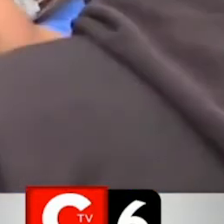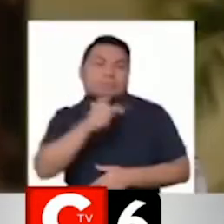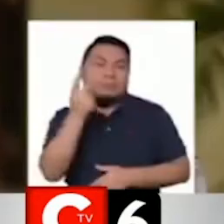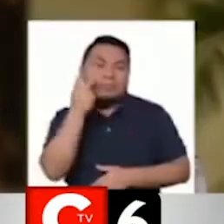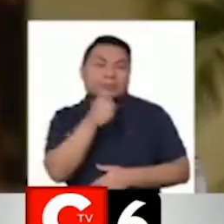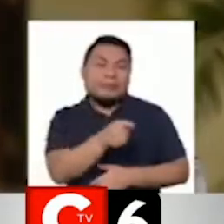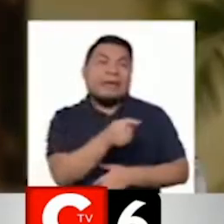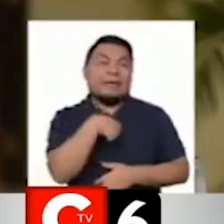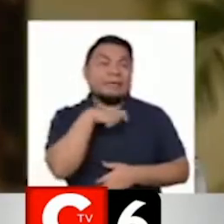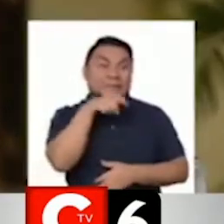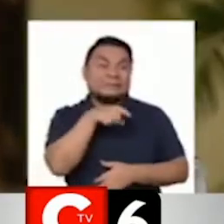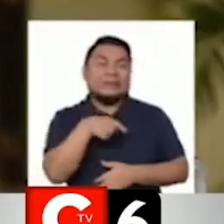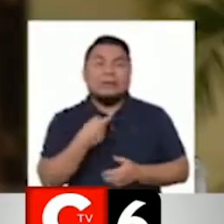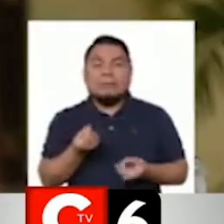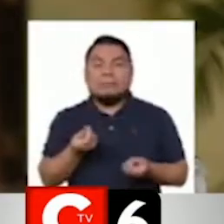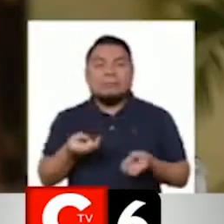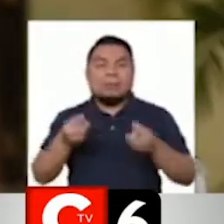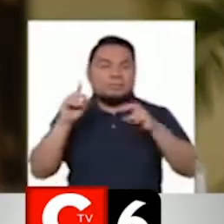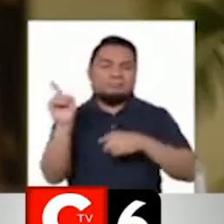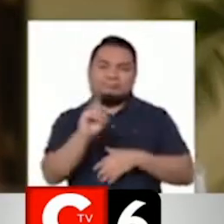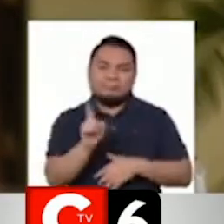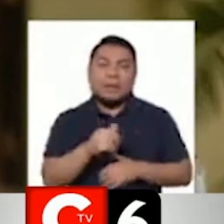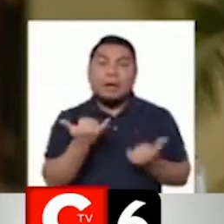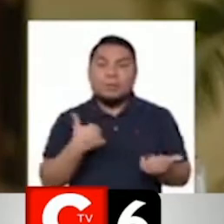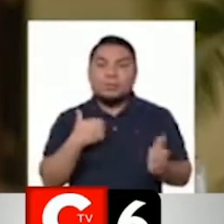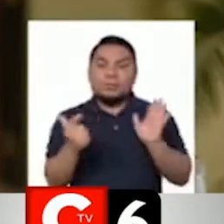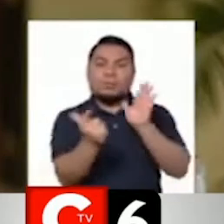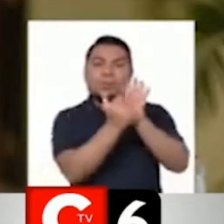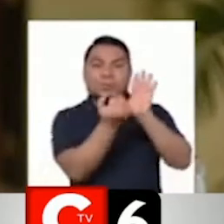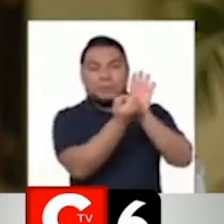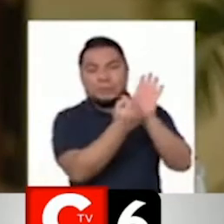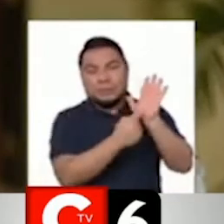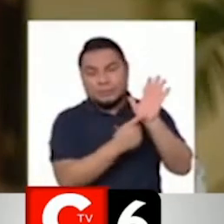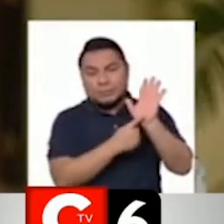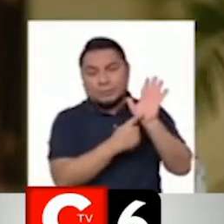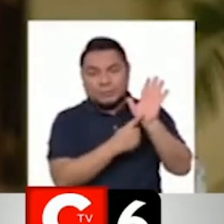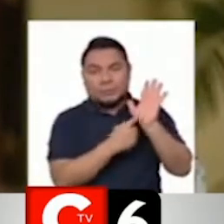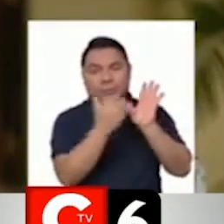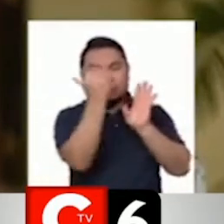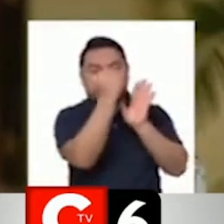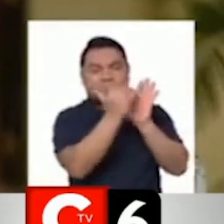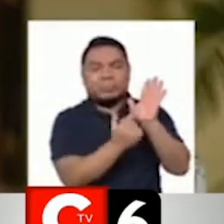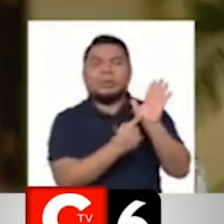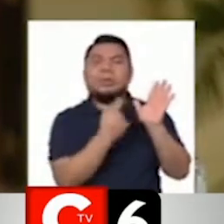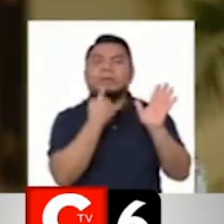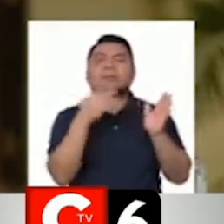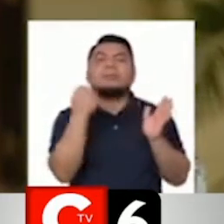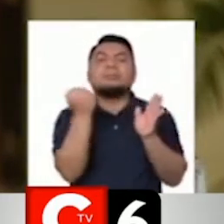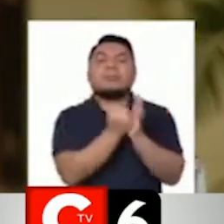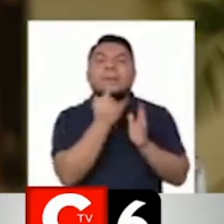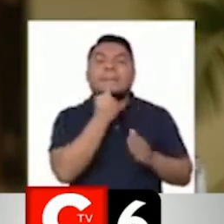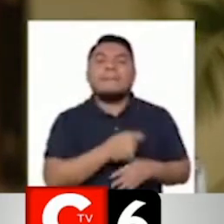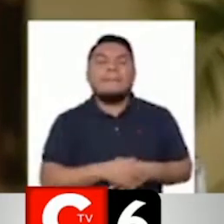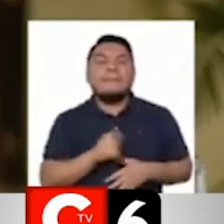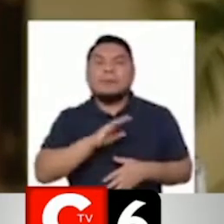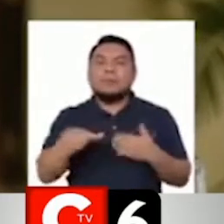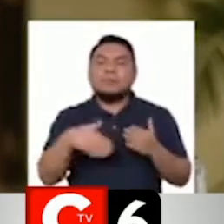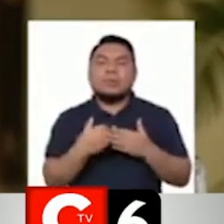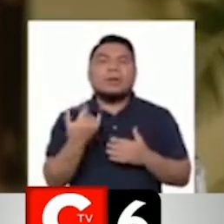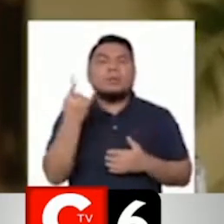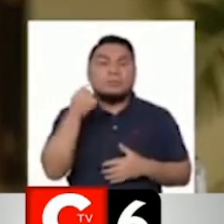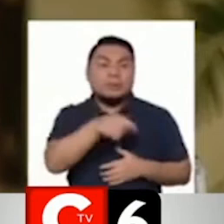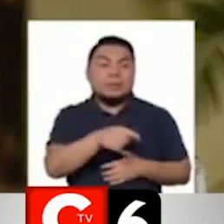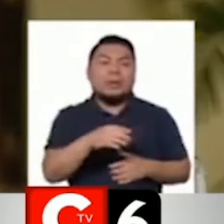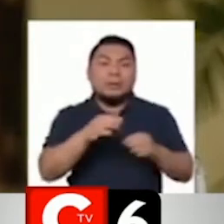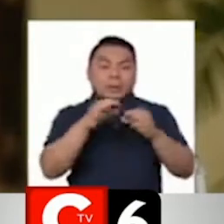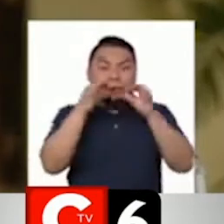medicinal. Entonces, a través de este decreto de urgencia, entre otras cosas, estamos declarando al oxígeno